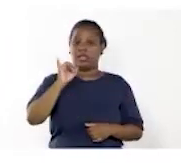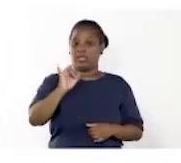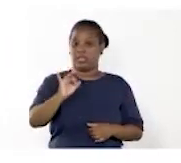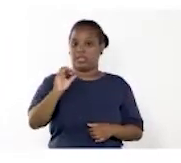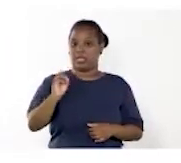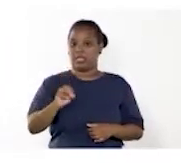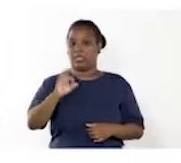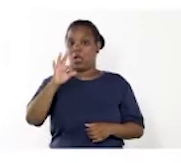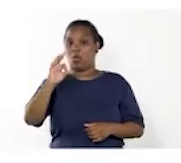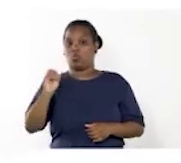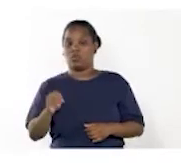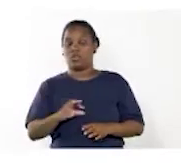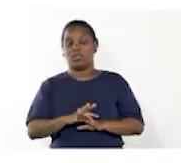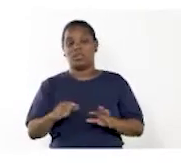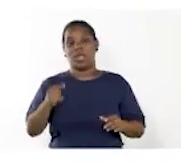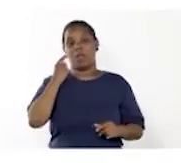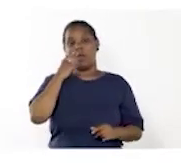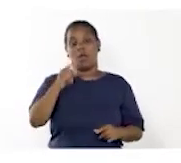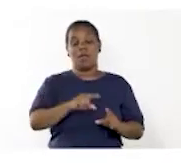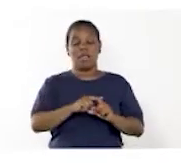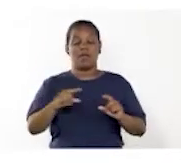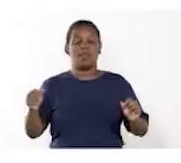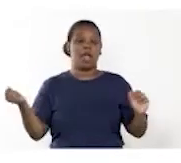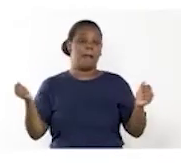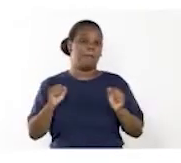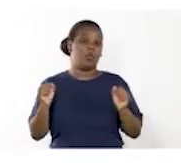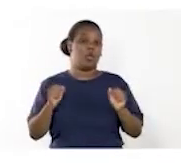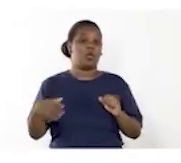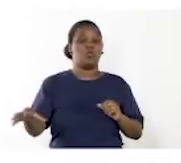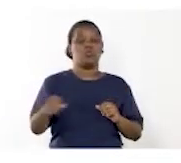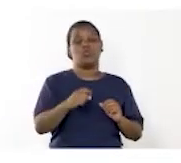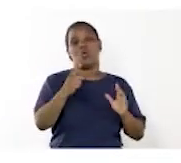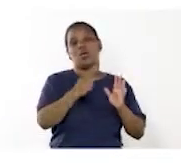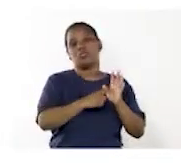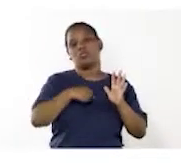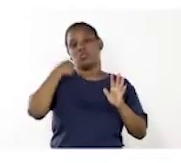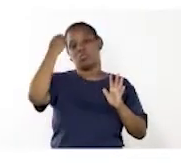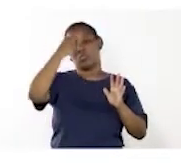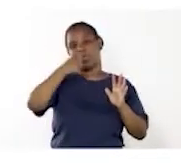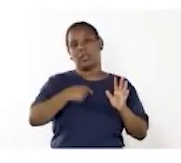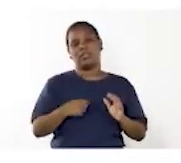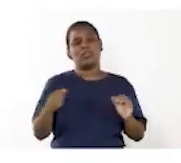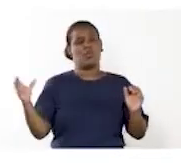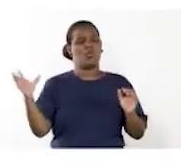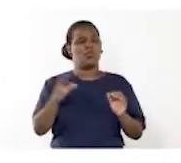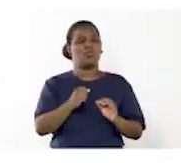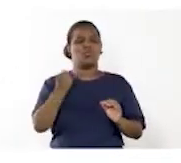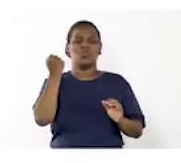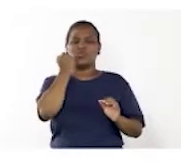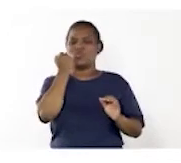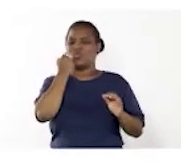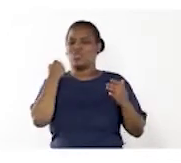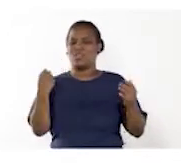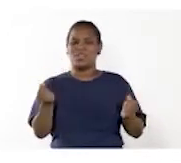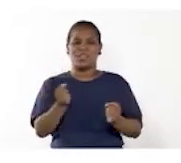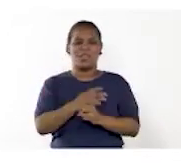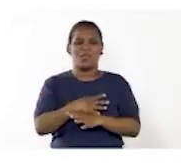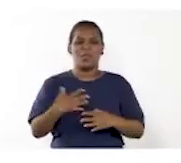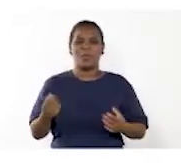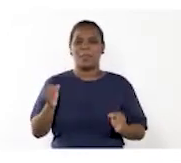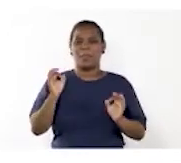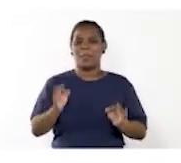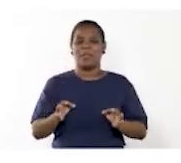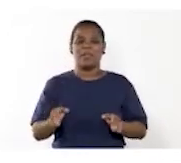vamos a ver la llamada faja polar con todas sus características, con toda su presencia de hielo